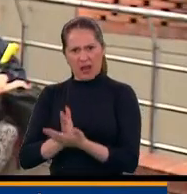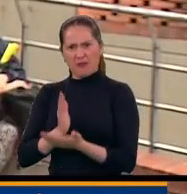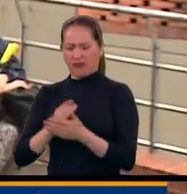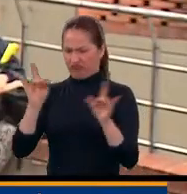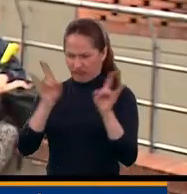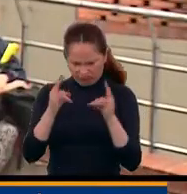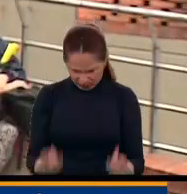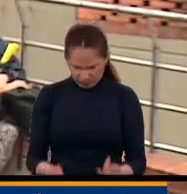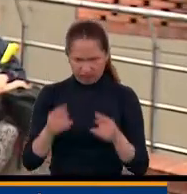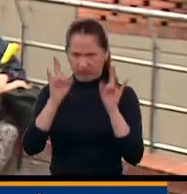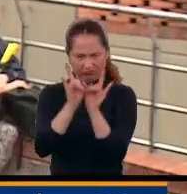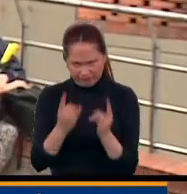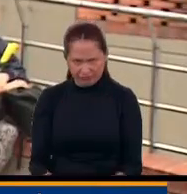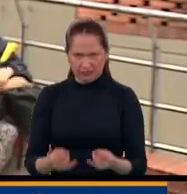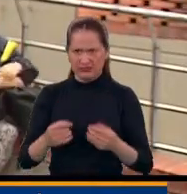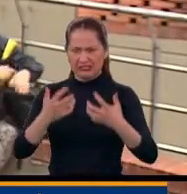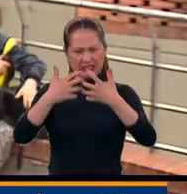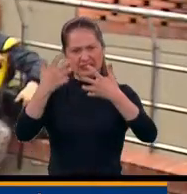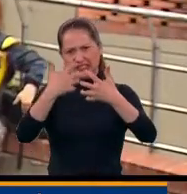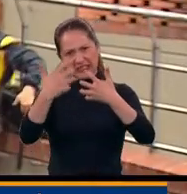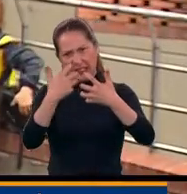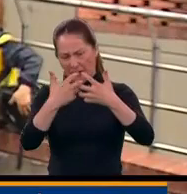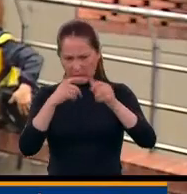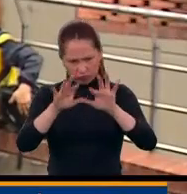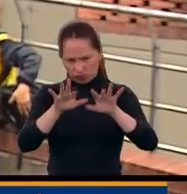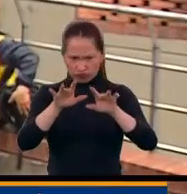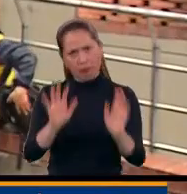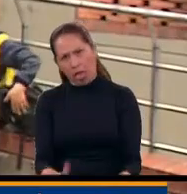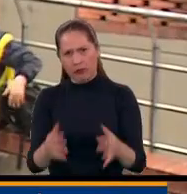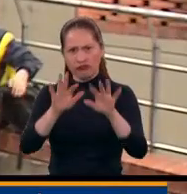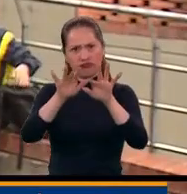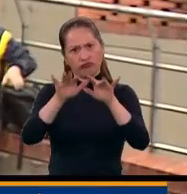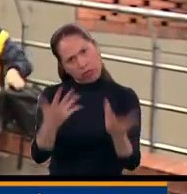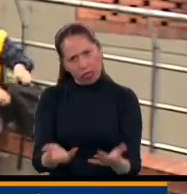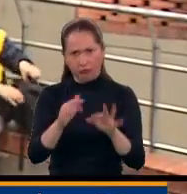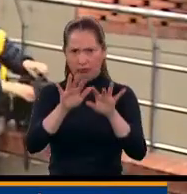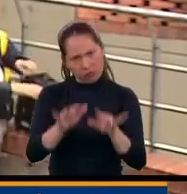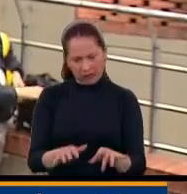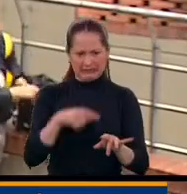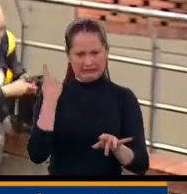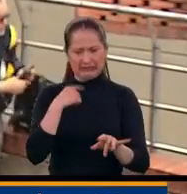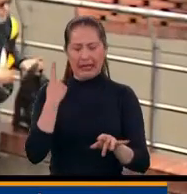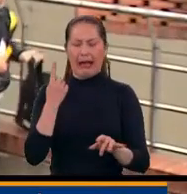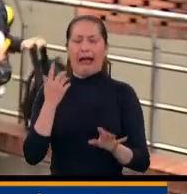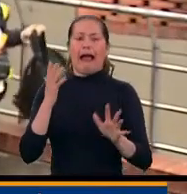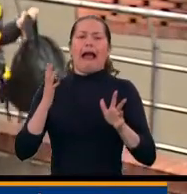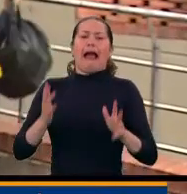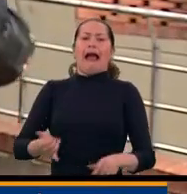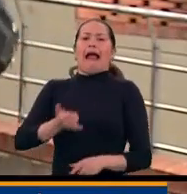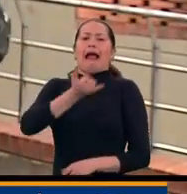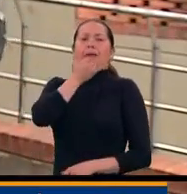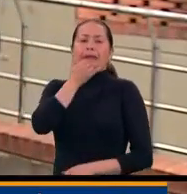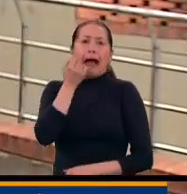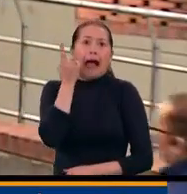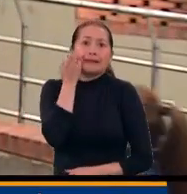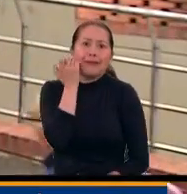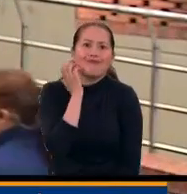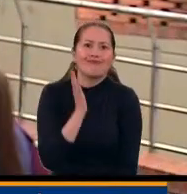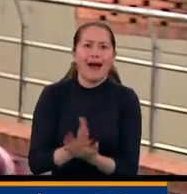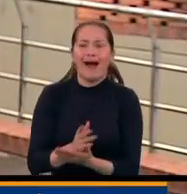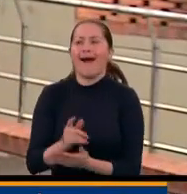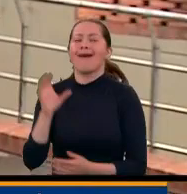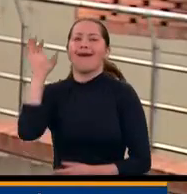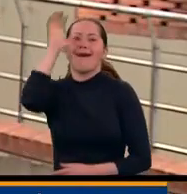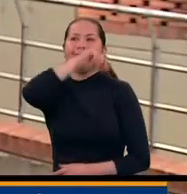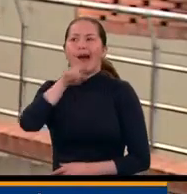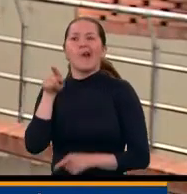de información. Se había caído el sistema en repetidas ocasiones, pero anoche, por medio de un comunicado, confirmaron que estarían siendo víctimas